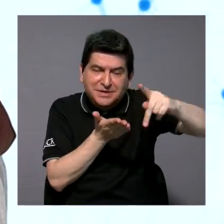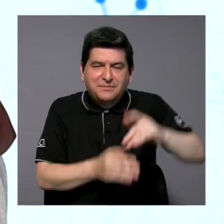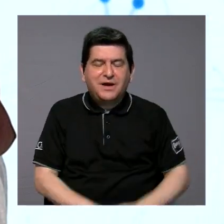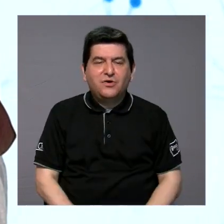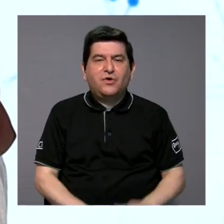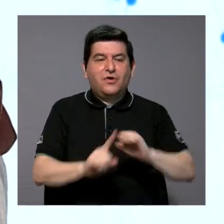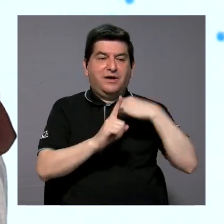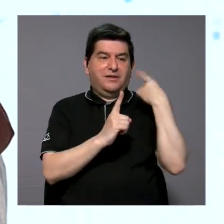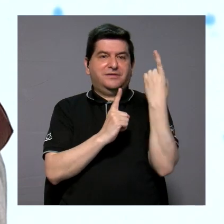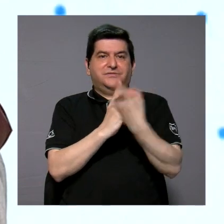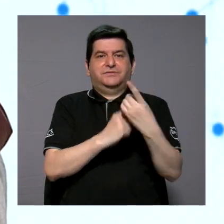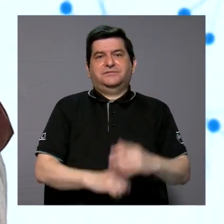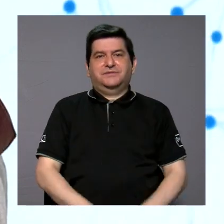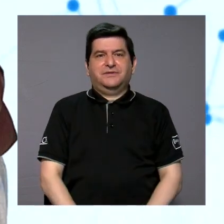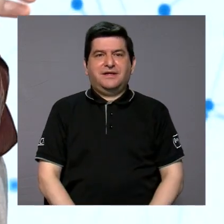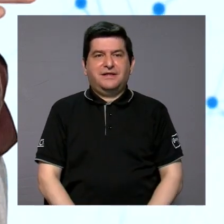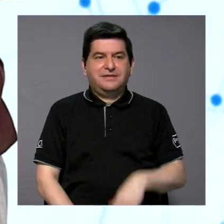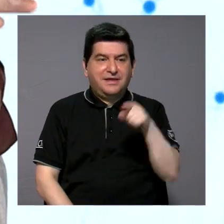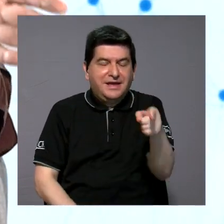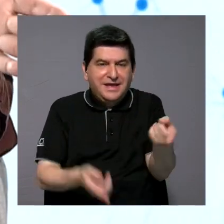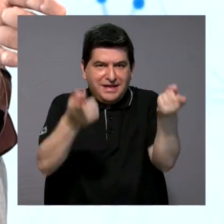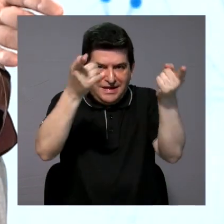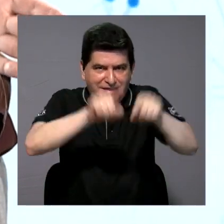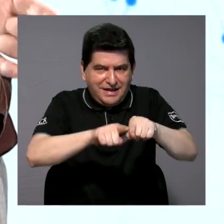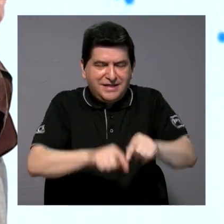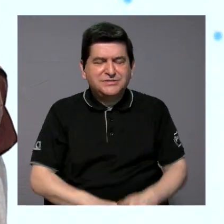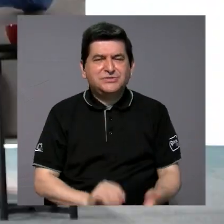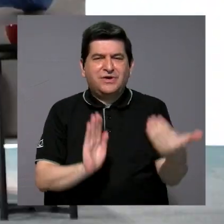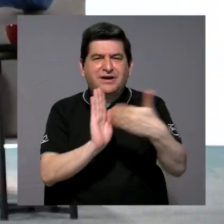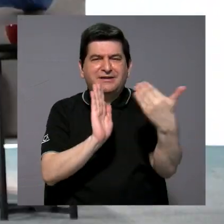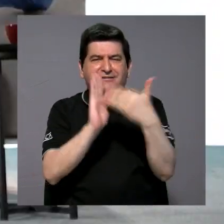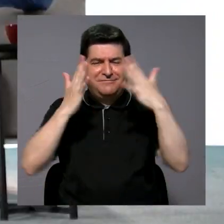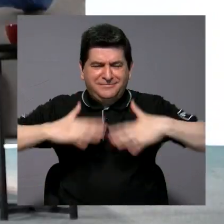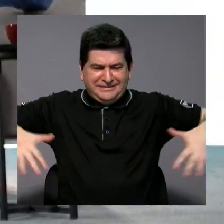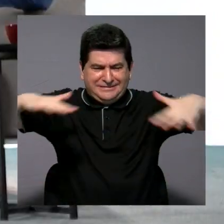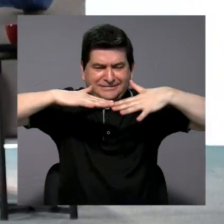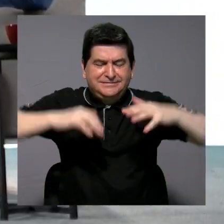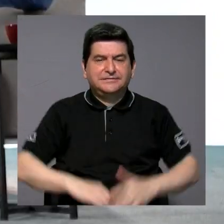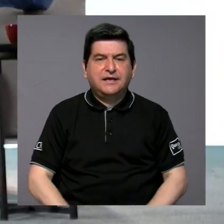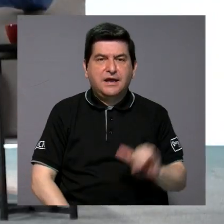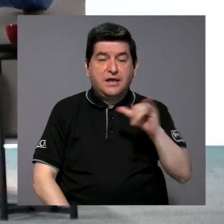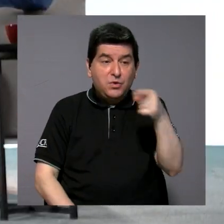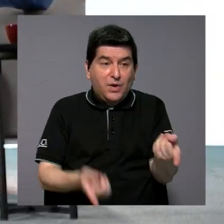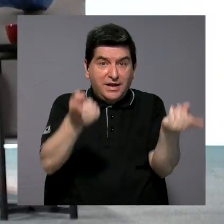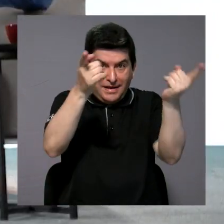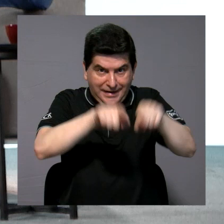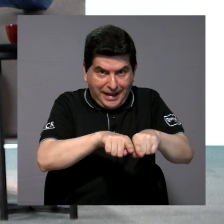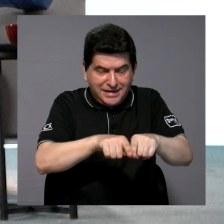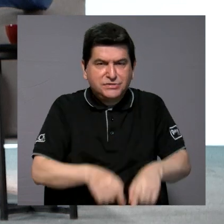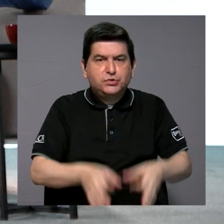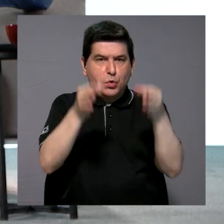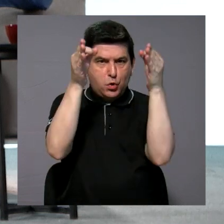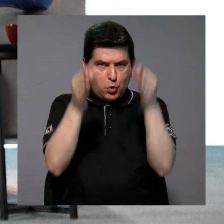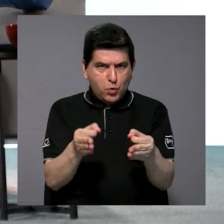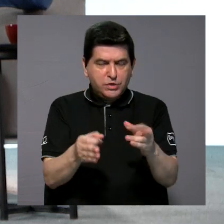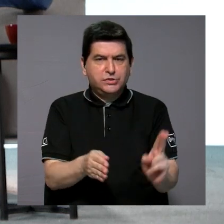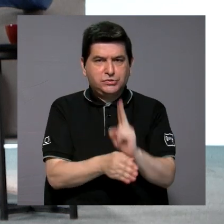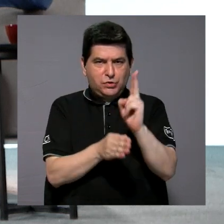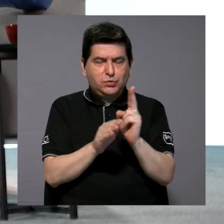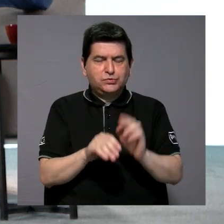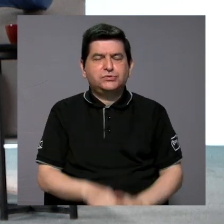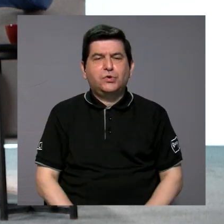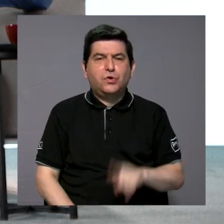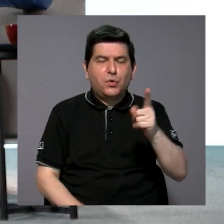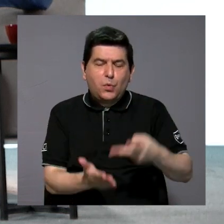la sociedad por ese daño ambiental. Entonces, al igual que en ese caso, para un juicio se usó una